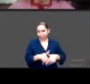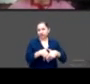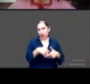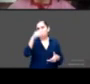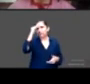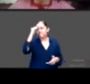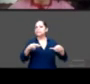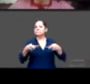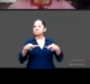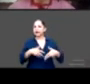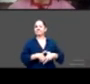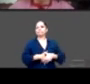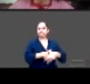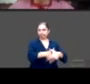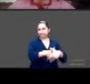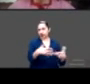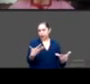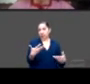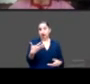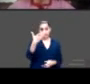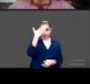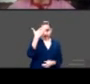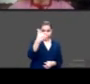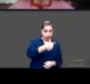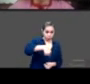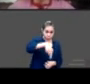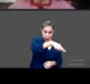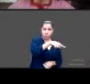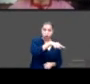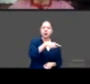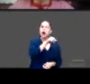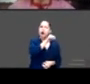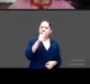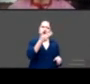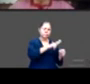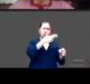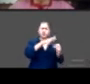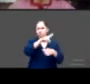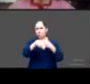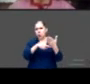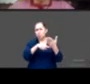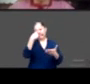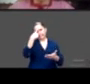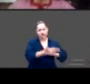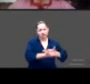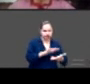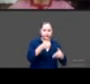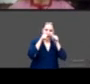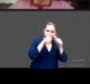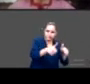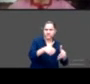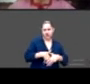de salud sexual y reproductiva continúan abiertos y otorgando este servicio sin embargo sabemos porque hay